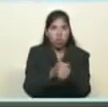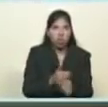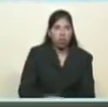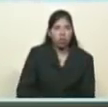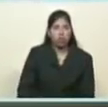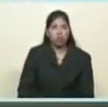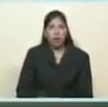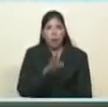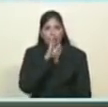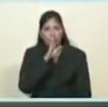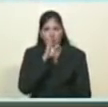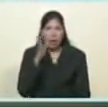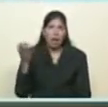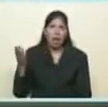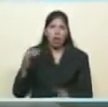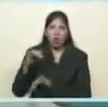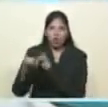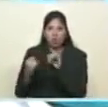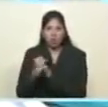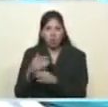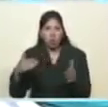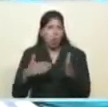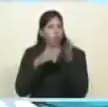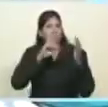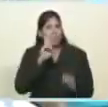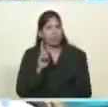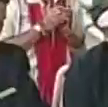bancos y organismos internacionales contra Venezuela.